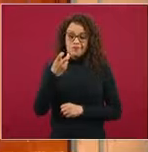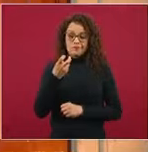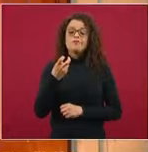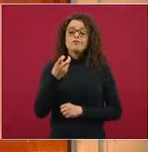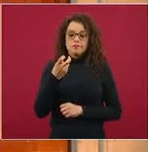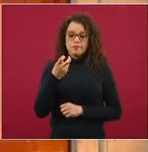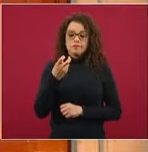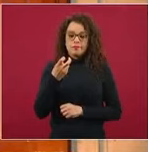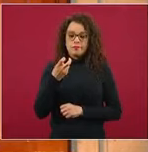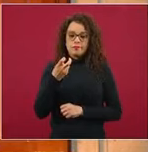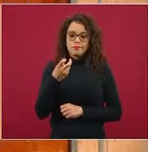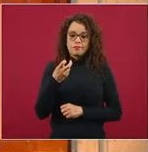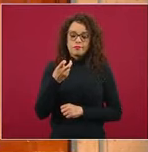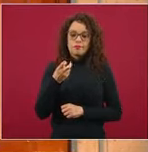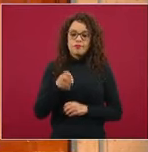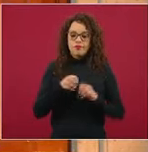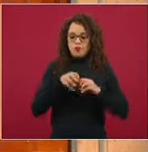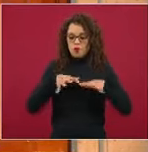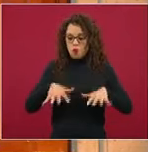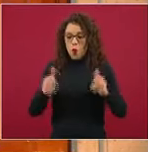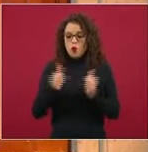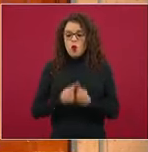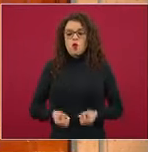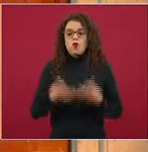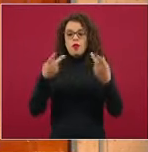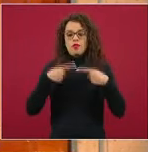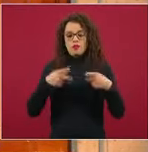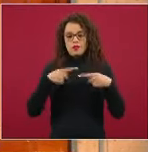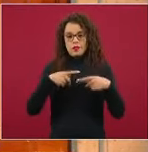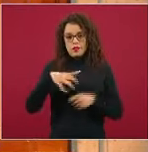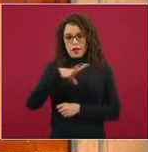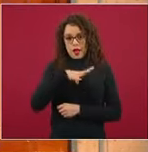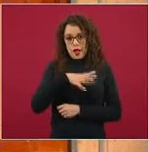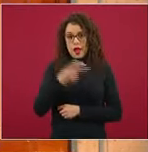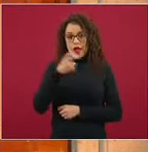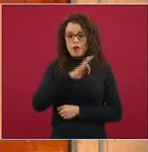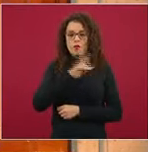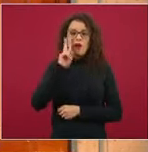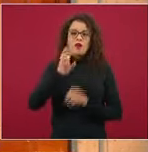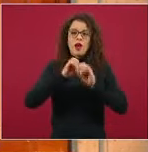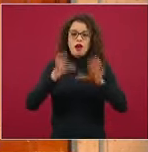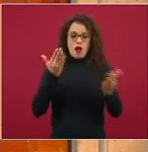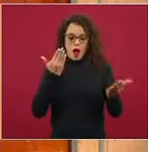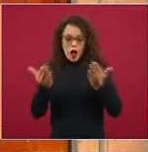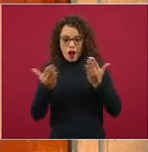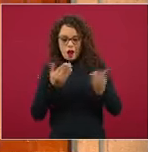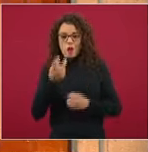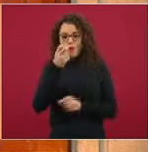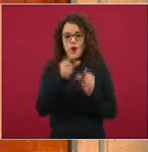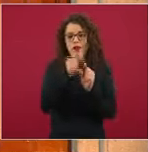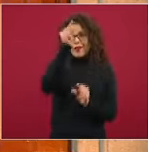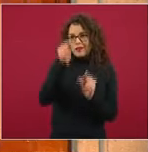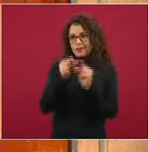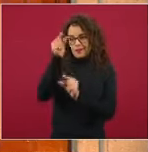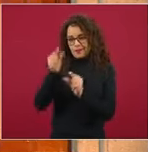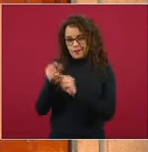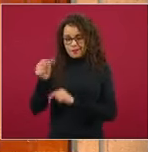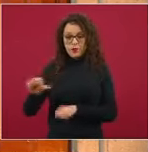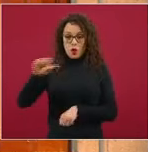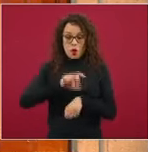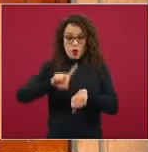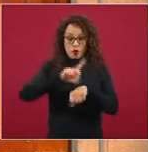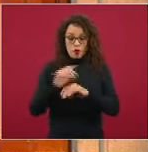distribución poblacional y de ahí las diferencias marcadas que podemos ver. Al corte del día de hoy